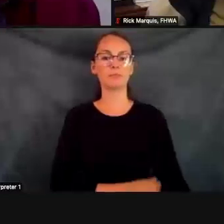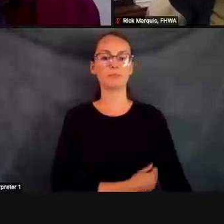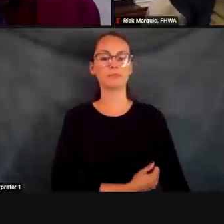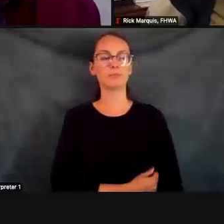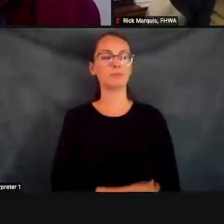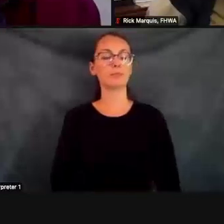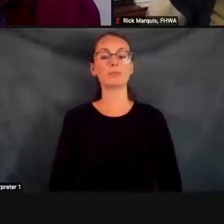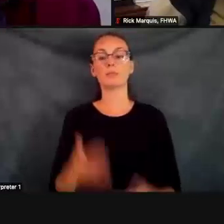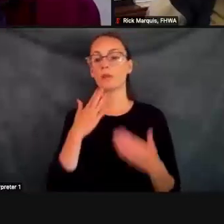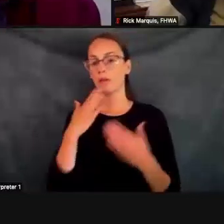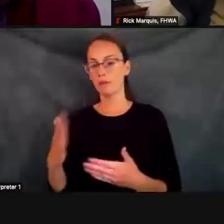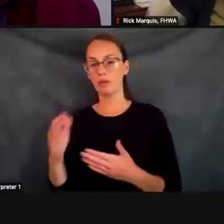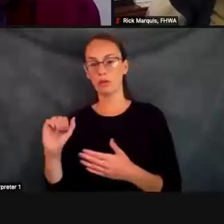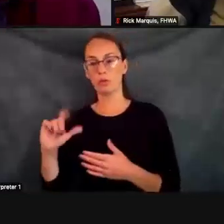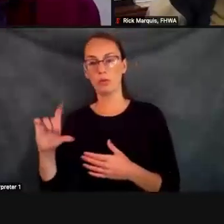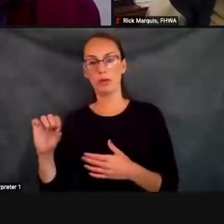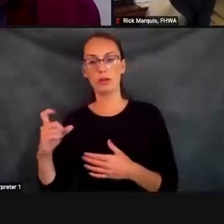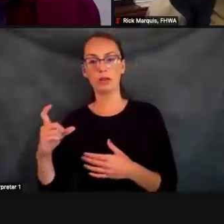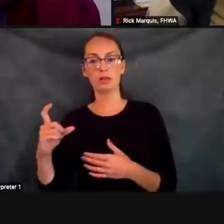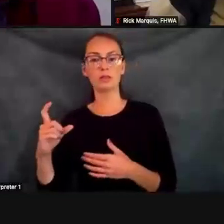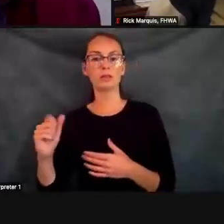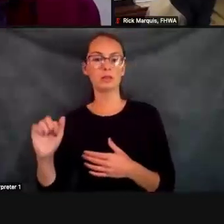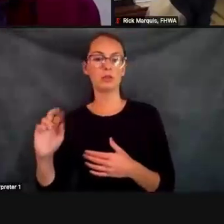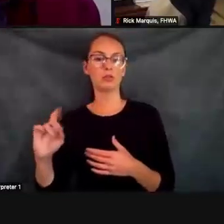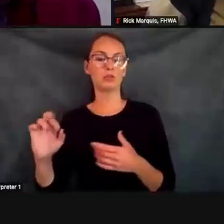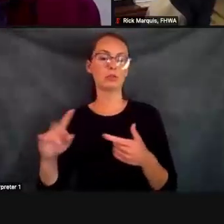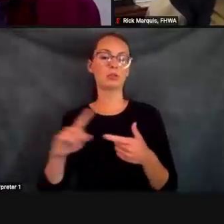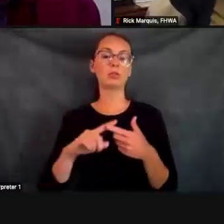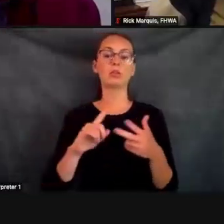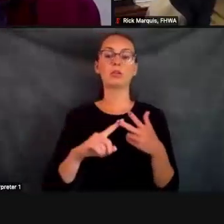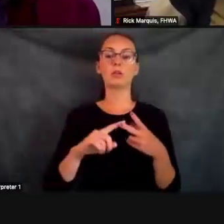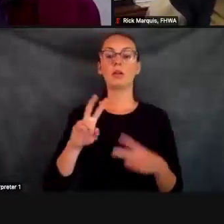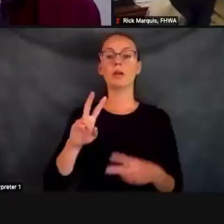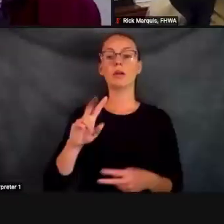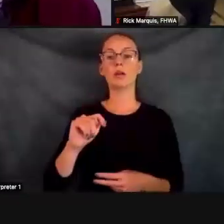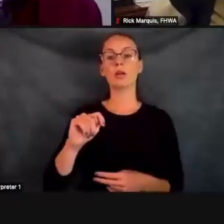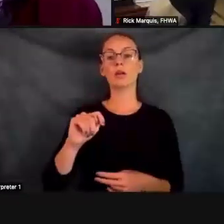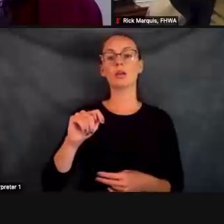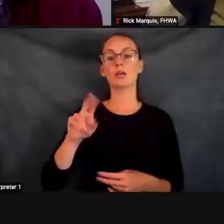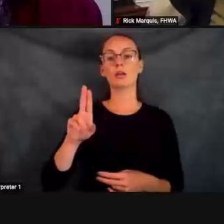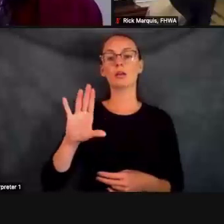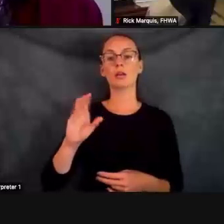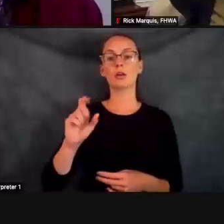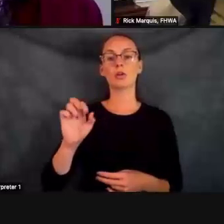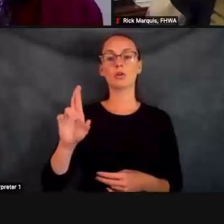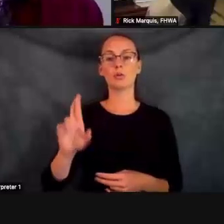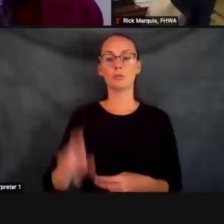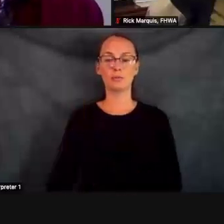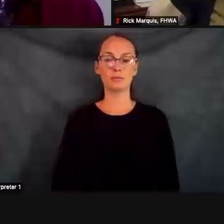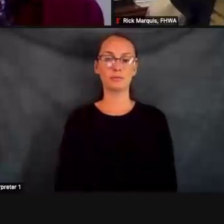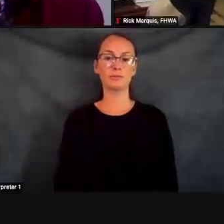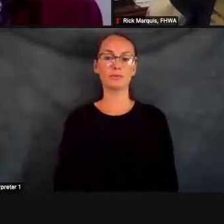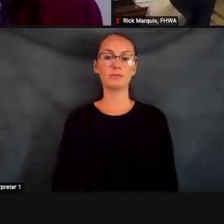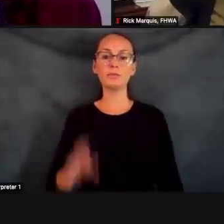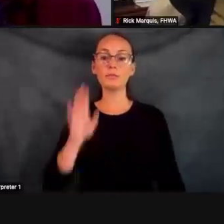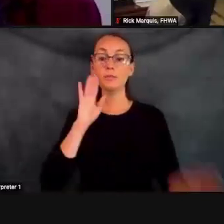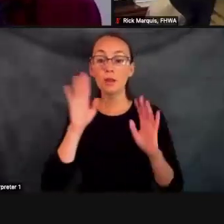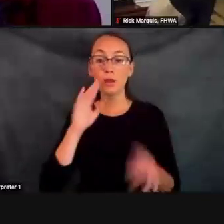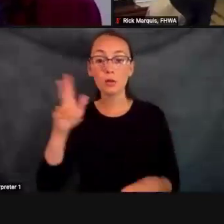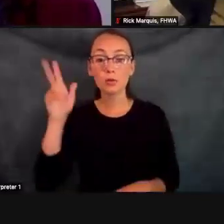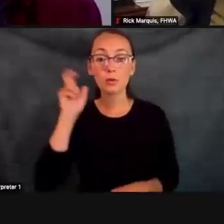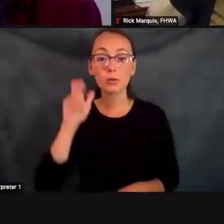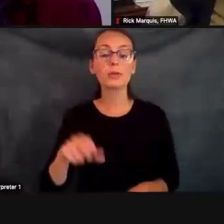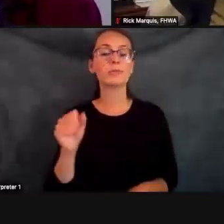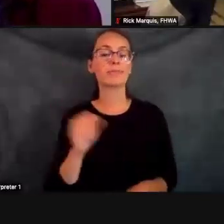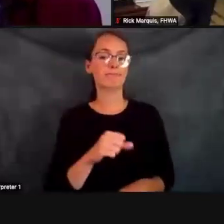va a ser un asunto. Y el señor Tucker es el próximo ponente. Hola,